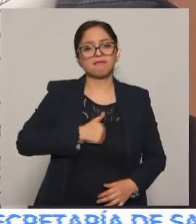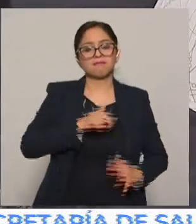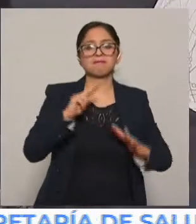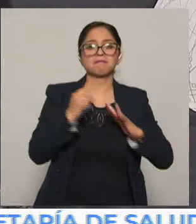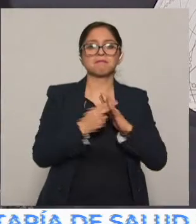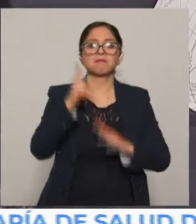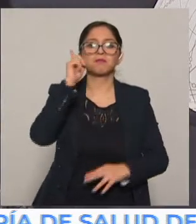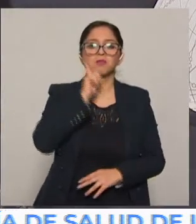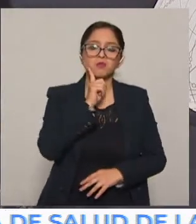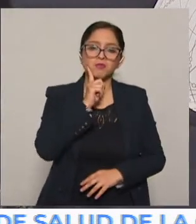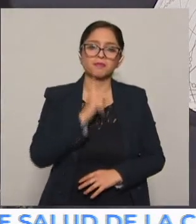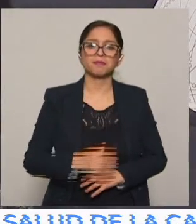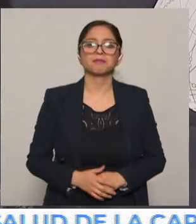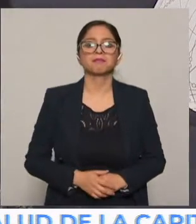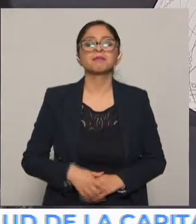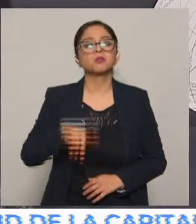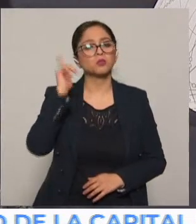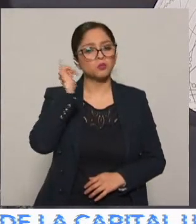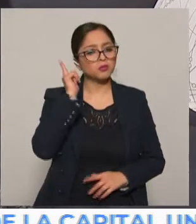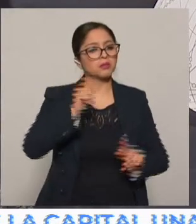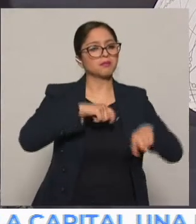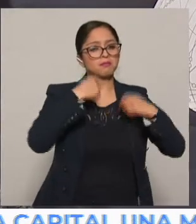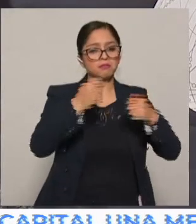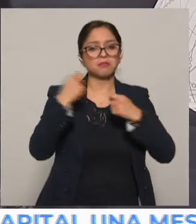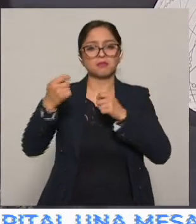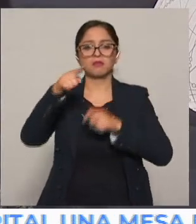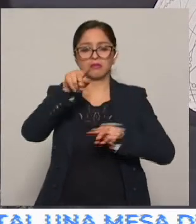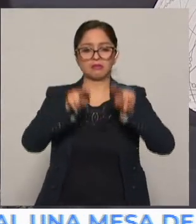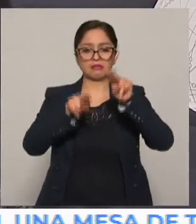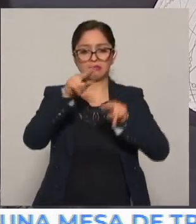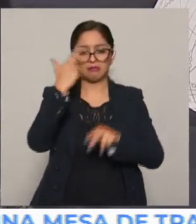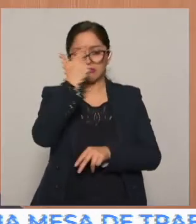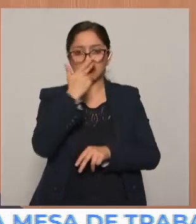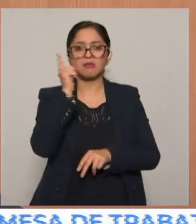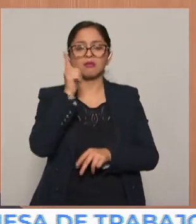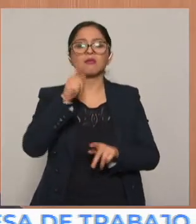Esperemos que este nombramiento se dé con estos estándares que comentas. Aleida, muchísimas gracias por acompañarnos esta mañana.